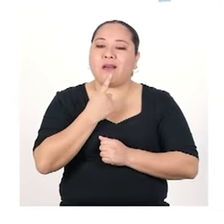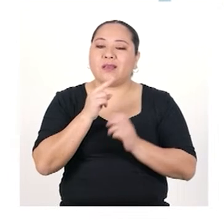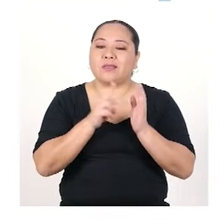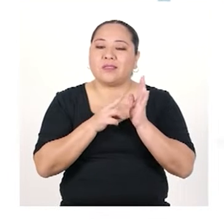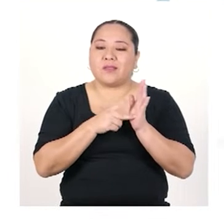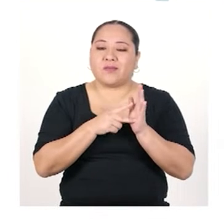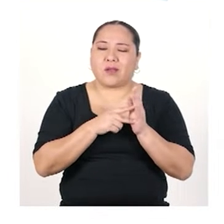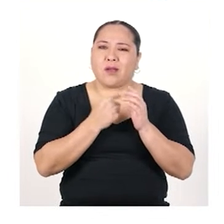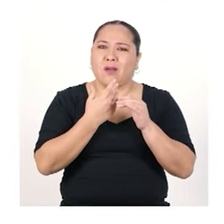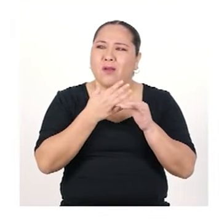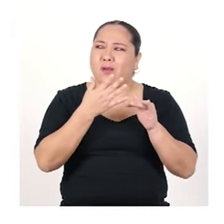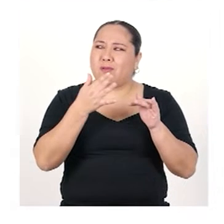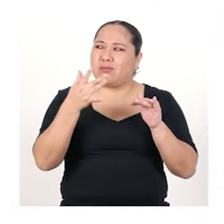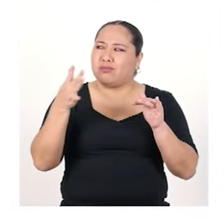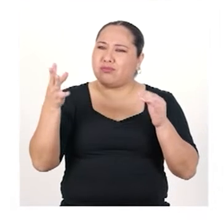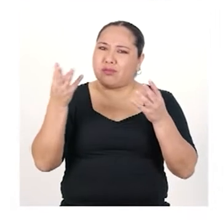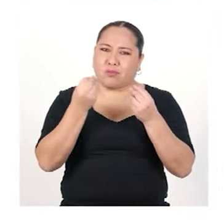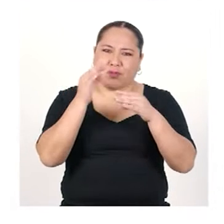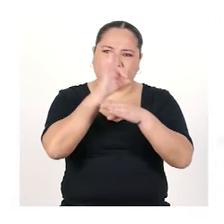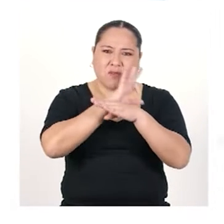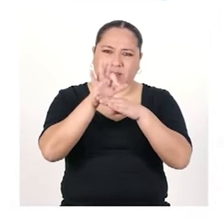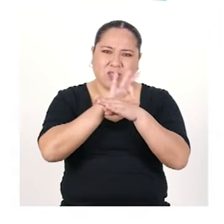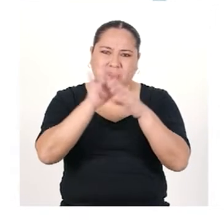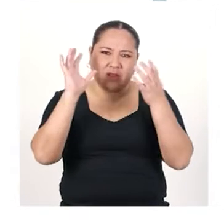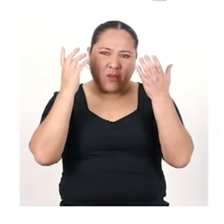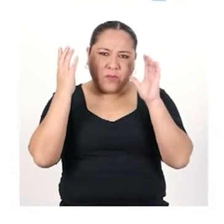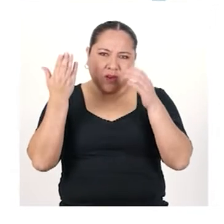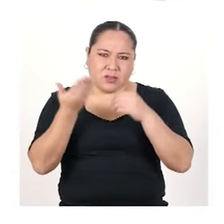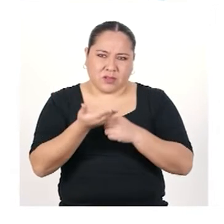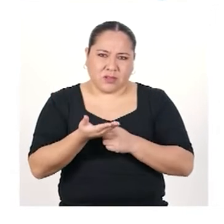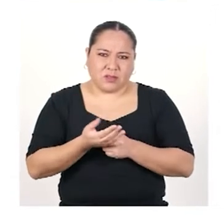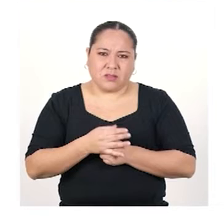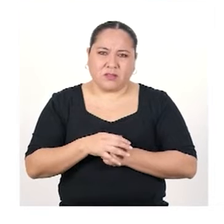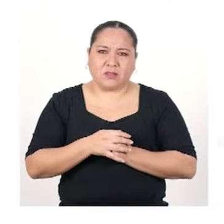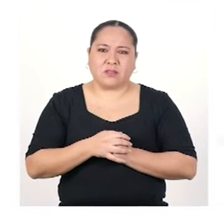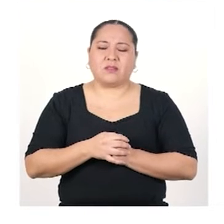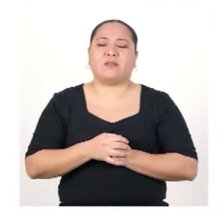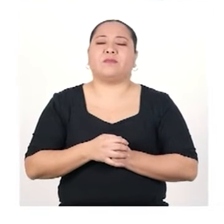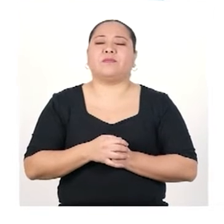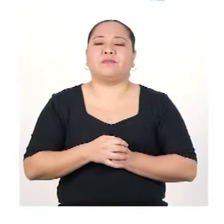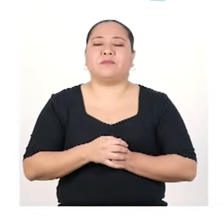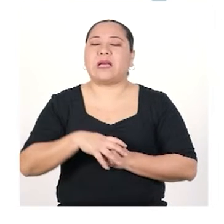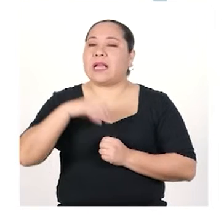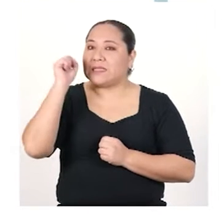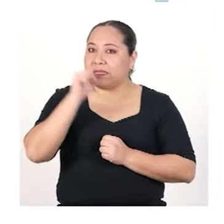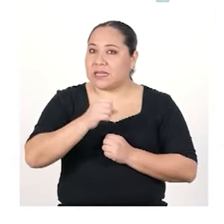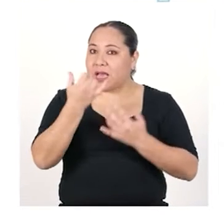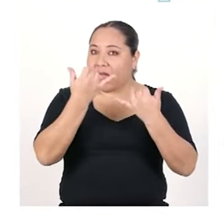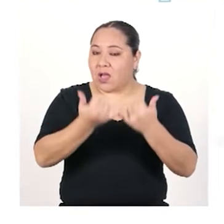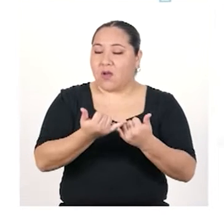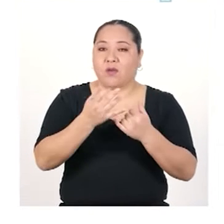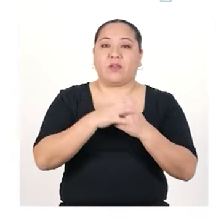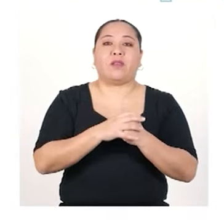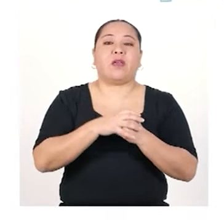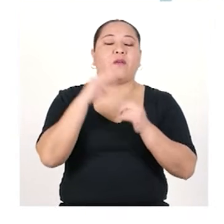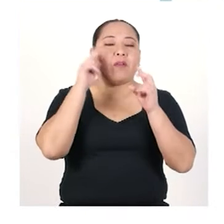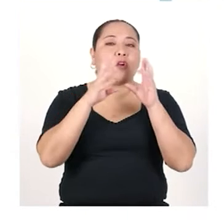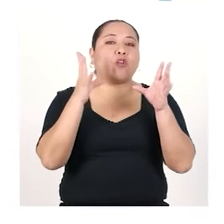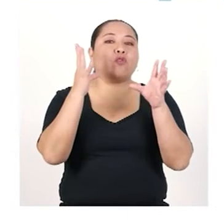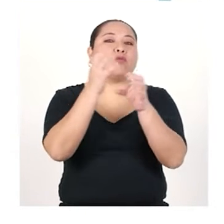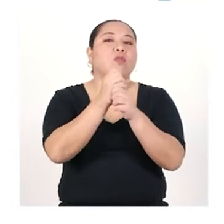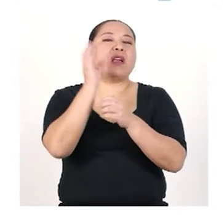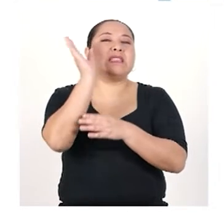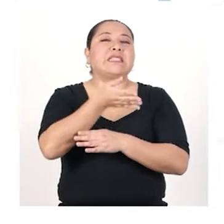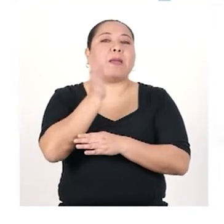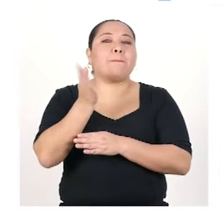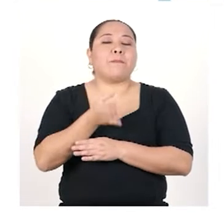fracción tiene infinitas fracciones equivalentes. Y ahora veamos qué es simplificar